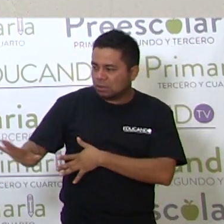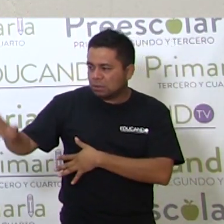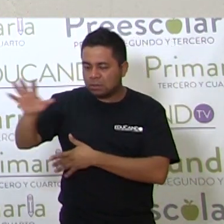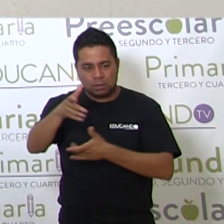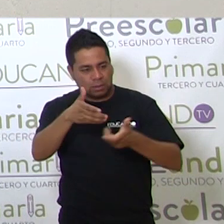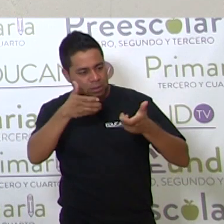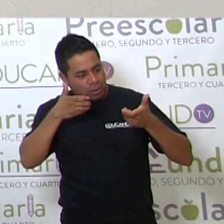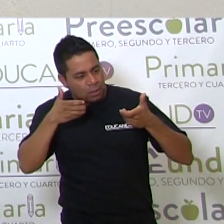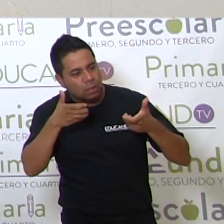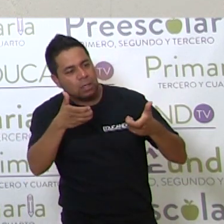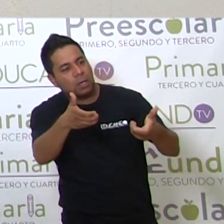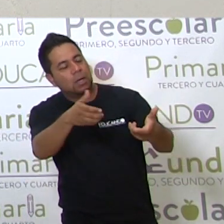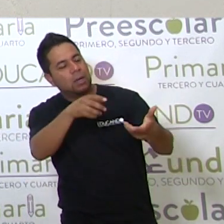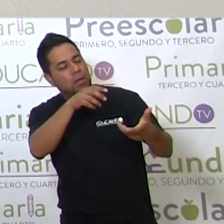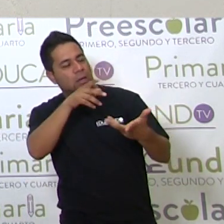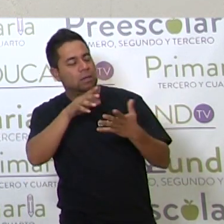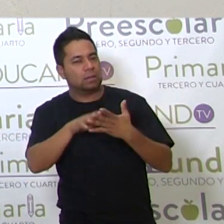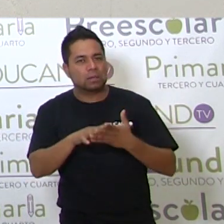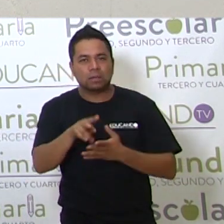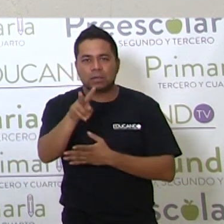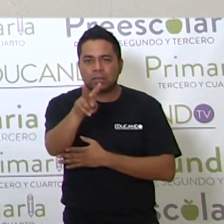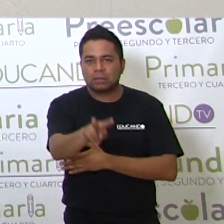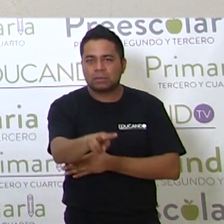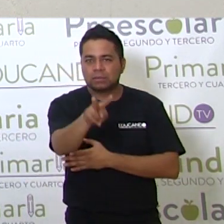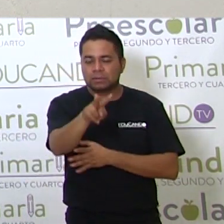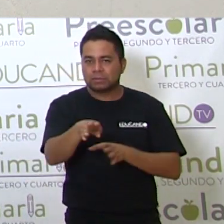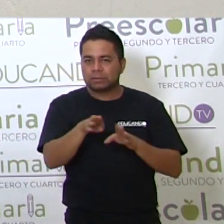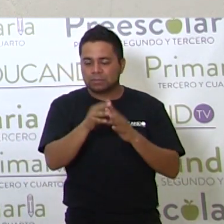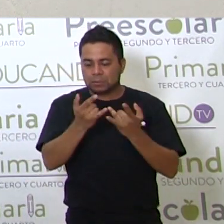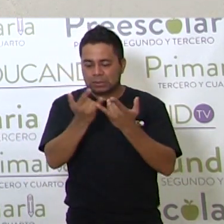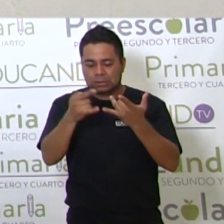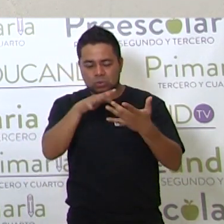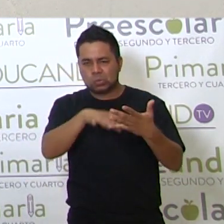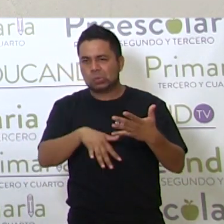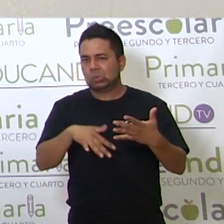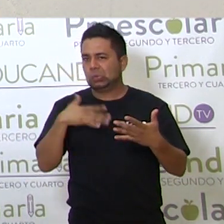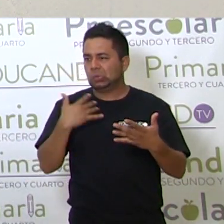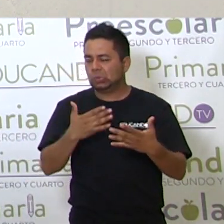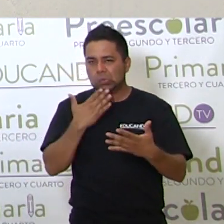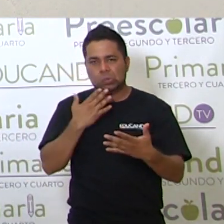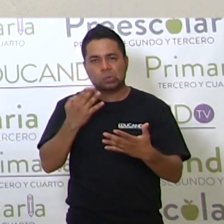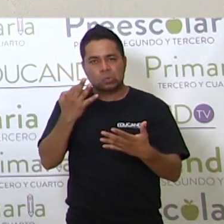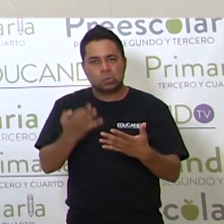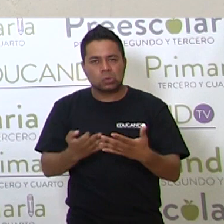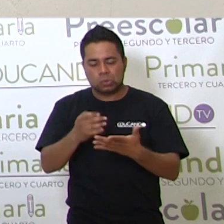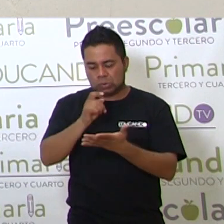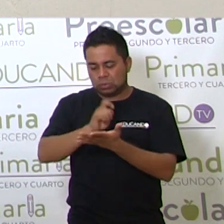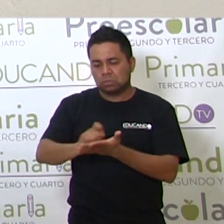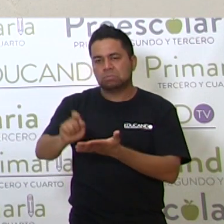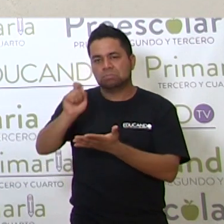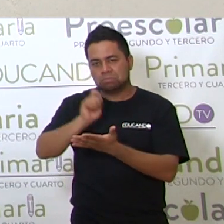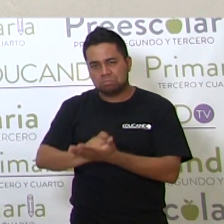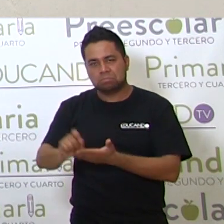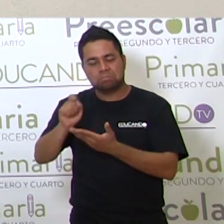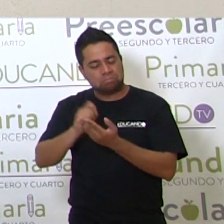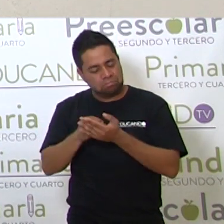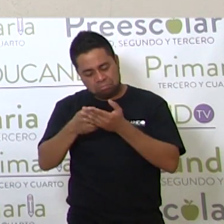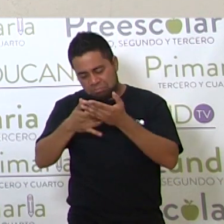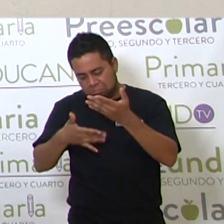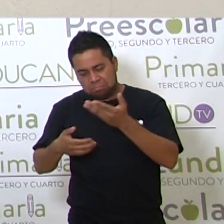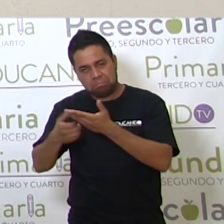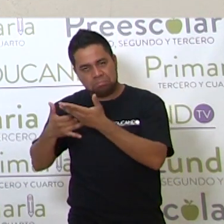avenidas principales. Es una novela muy bien escrita, desarrollada,